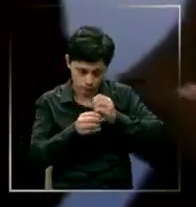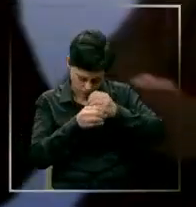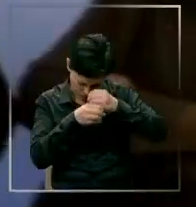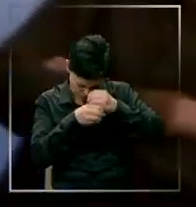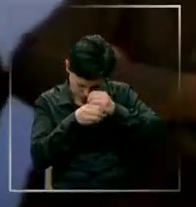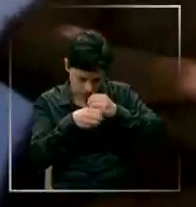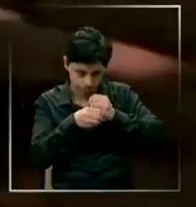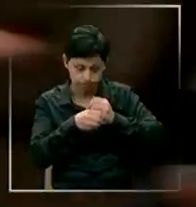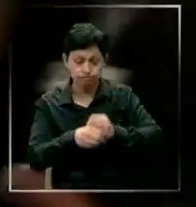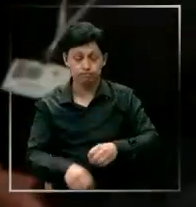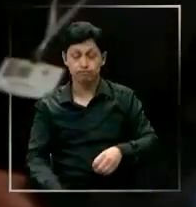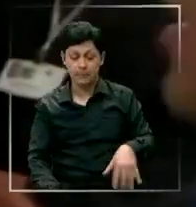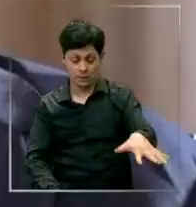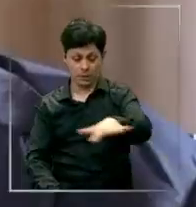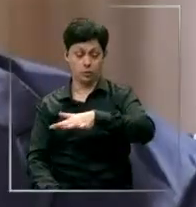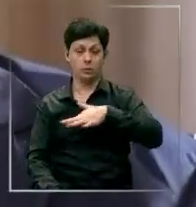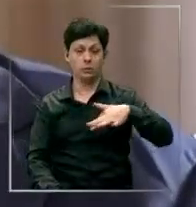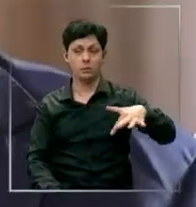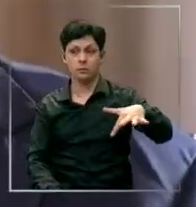una situación bastante